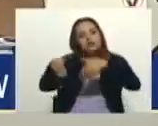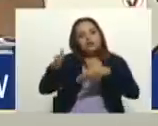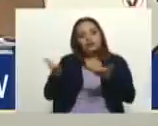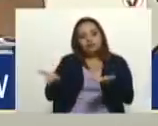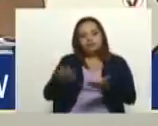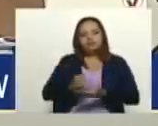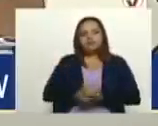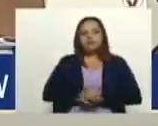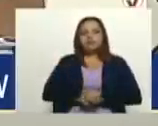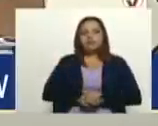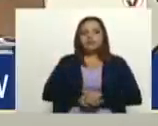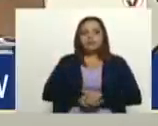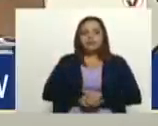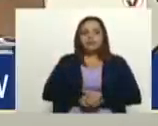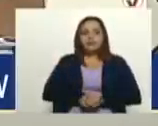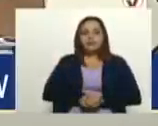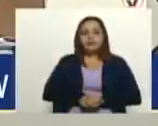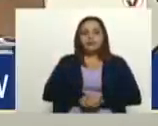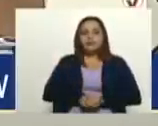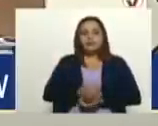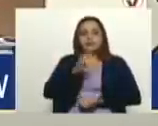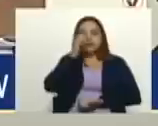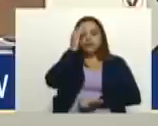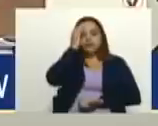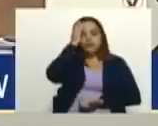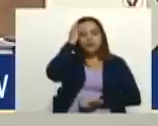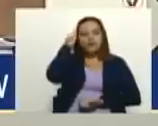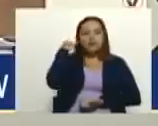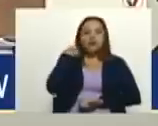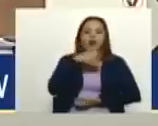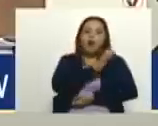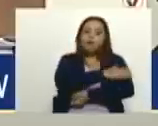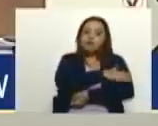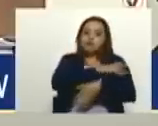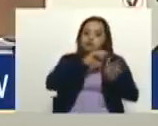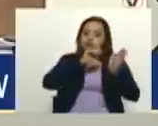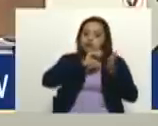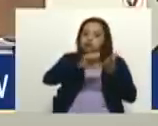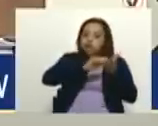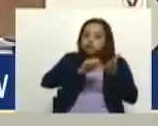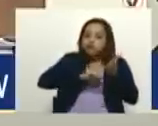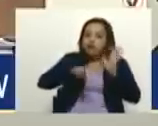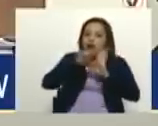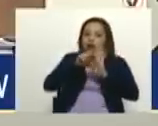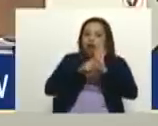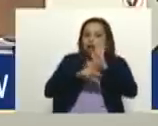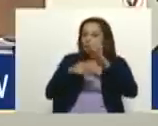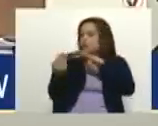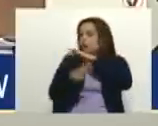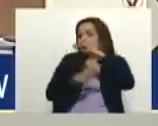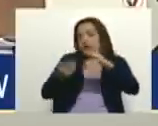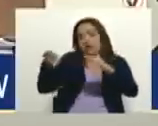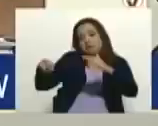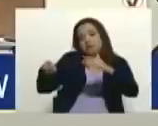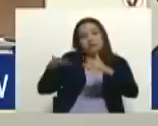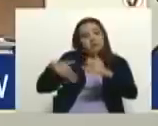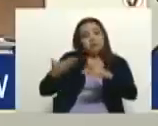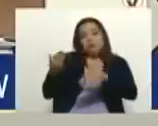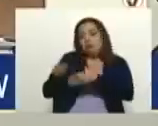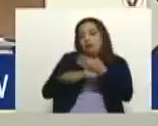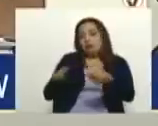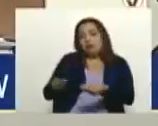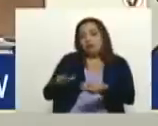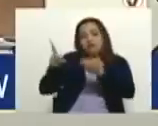de un documento de la oposición para la primaria, ellos en verdad pueden poner ahí lo que